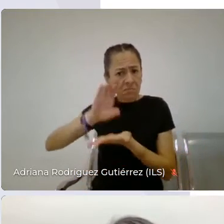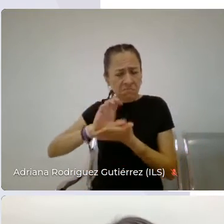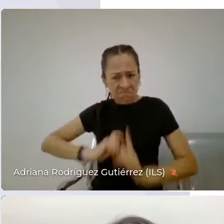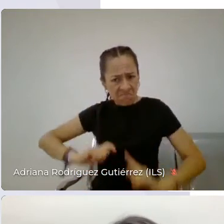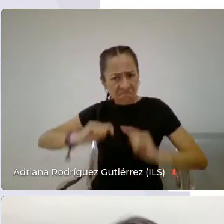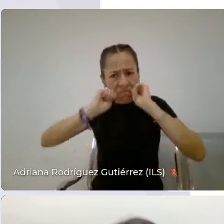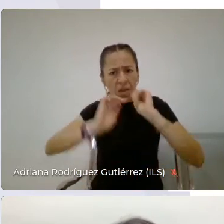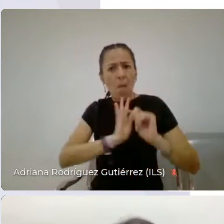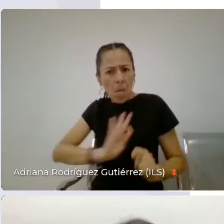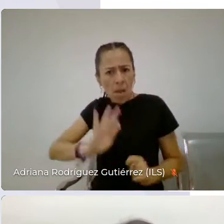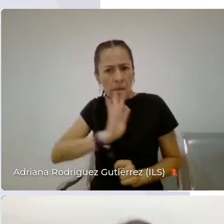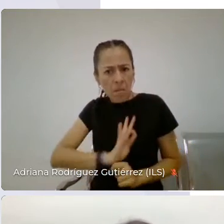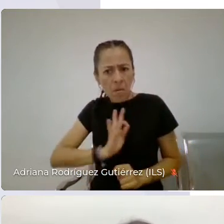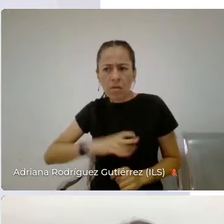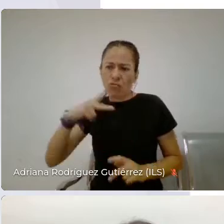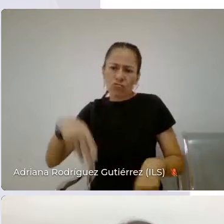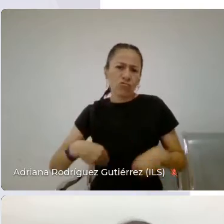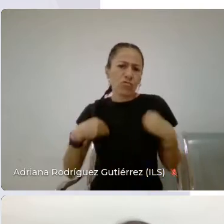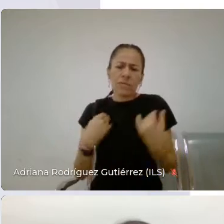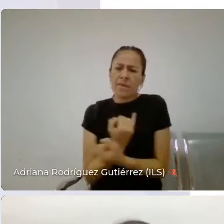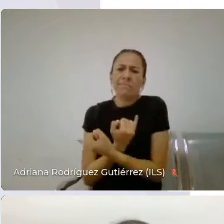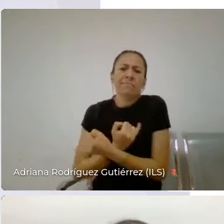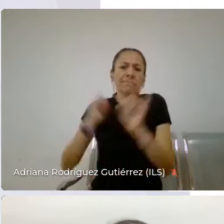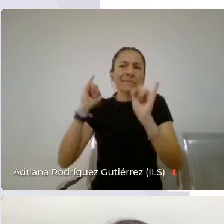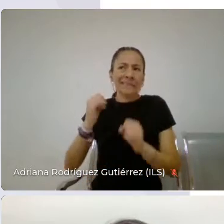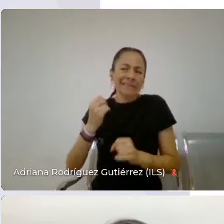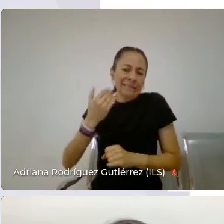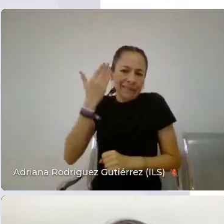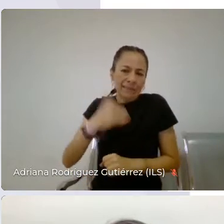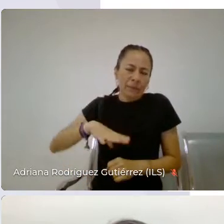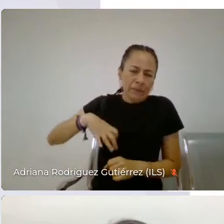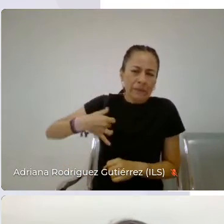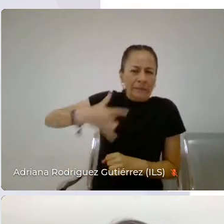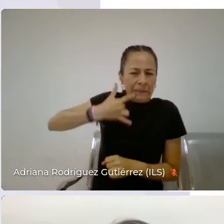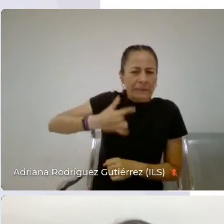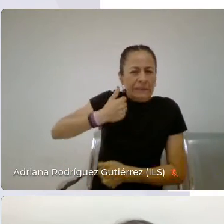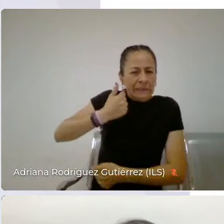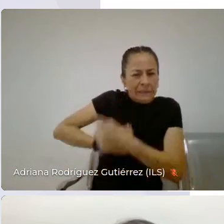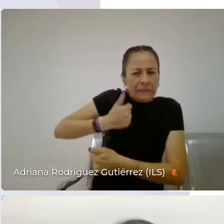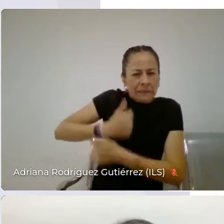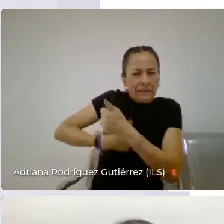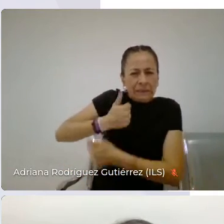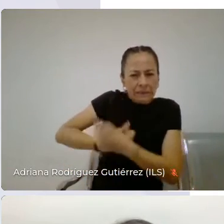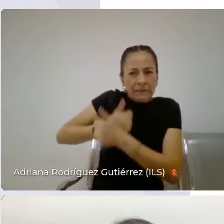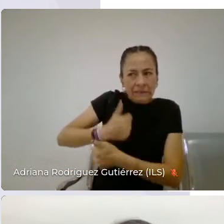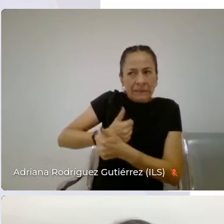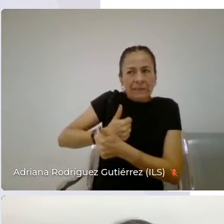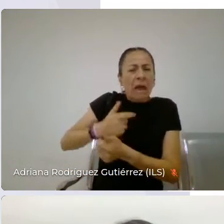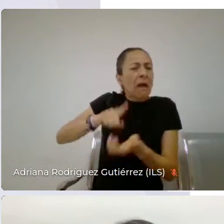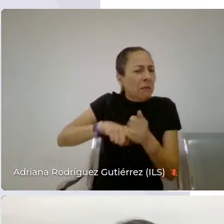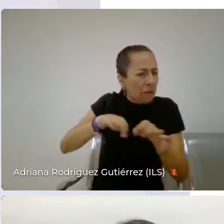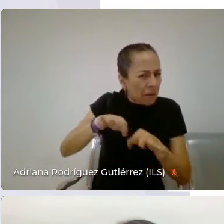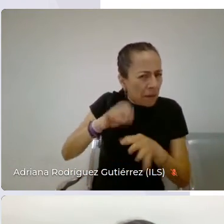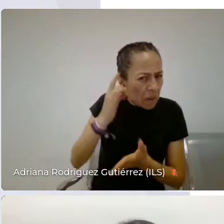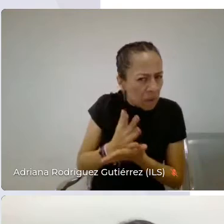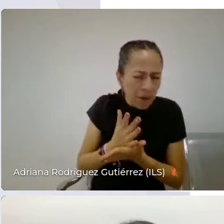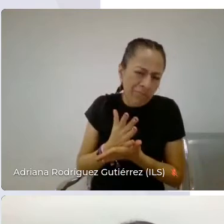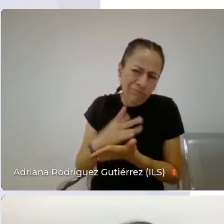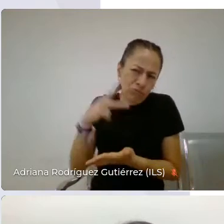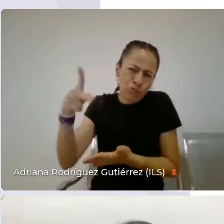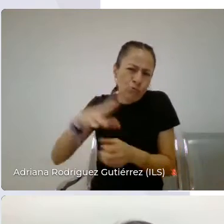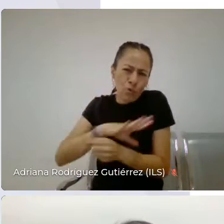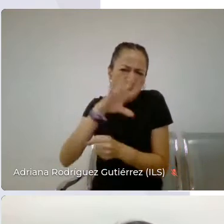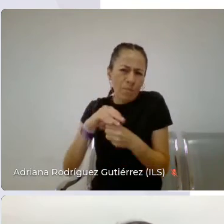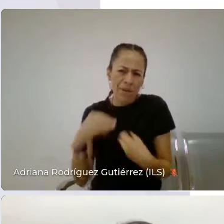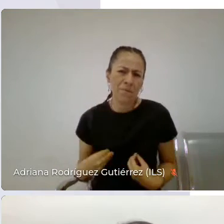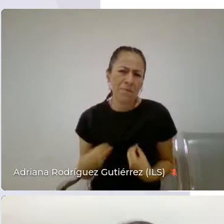es un reto, no solamente en lo laboral, sino en el día a día, ¿no? Entonces, esta es una población con la que hemos estado atendiendo. Aquí hay muchos ejemplos,